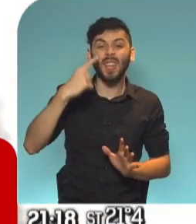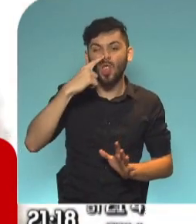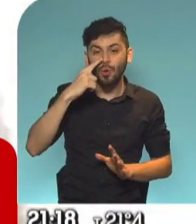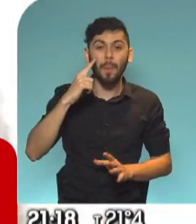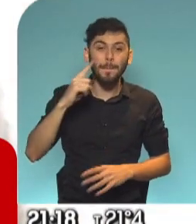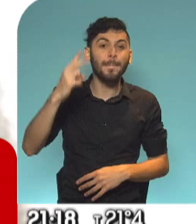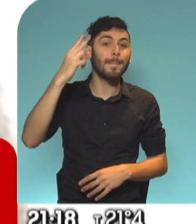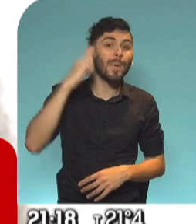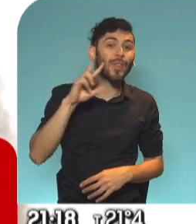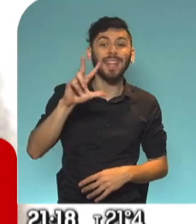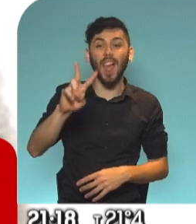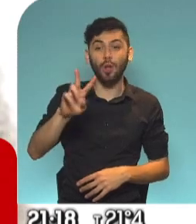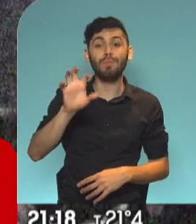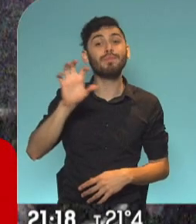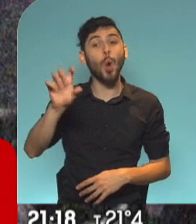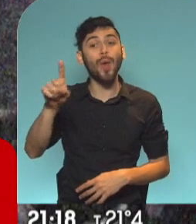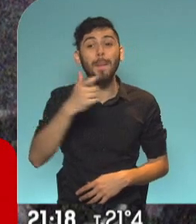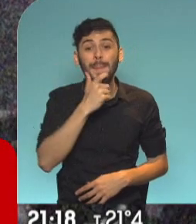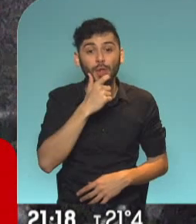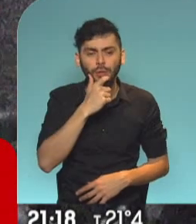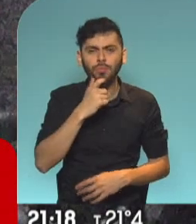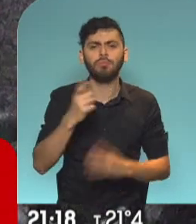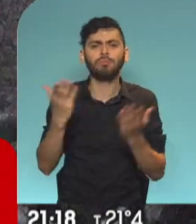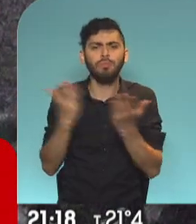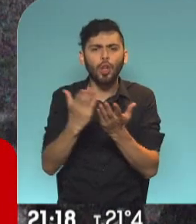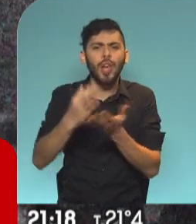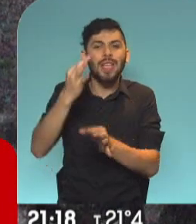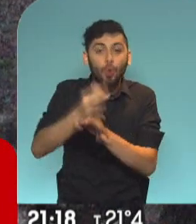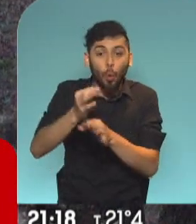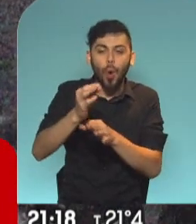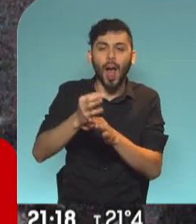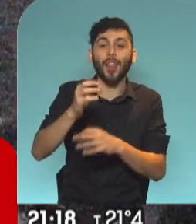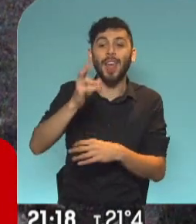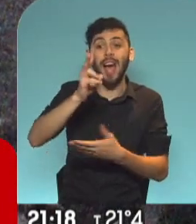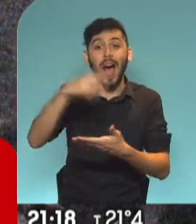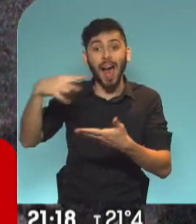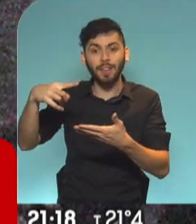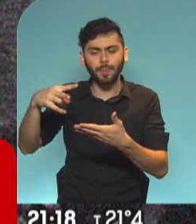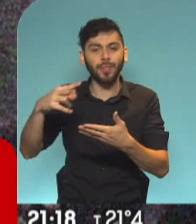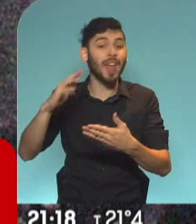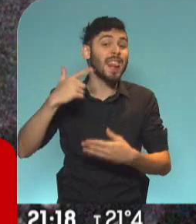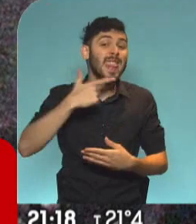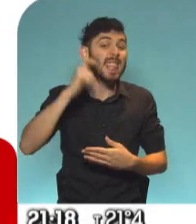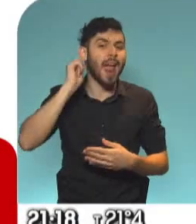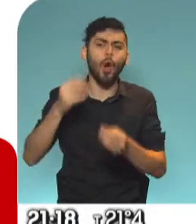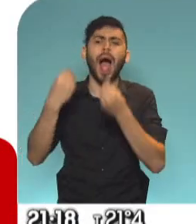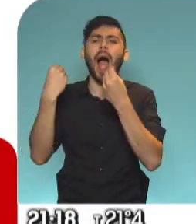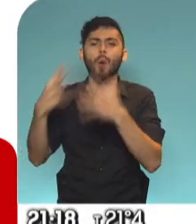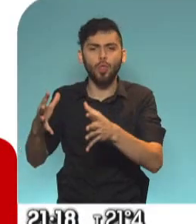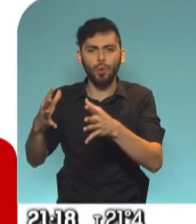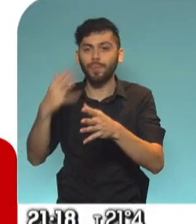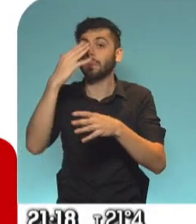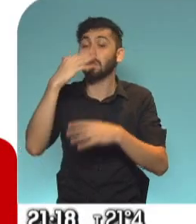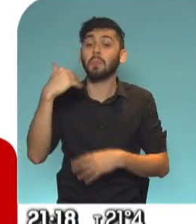la provincia de Mendoza. Estudió en la Escuela Provincial de Bellas Artes y abandonó a los 17 años.